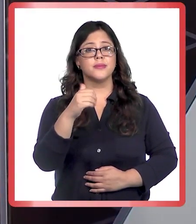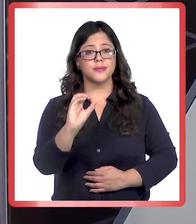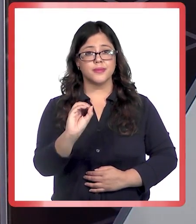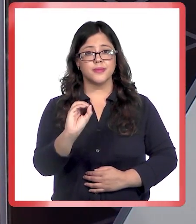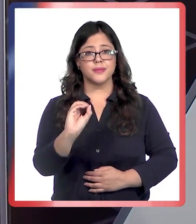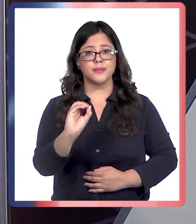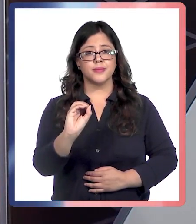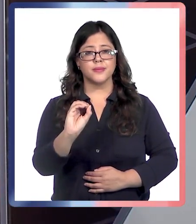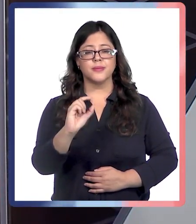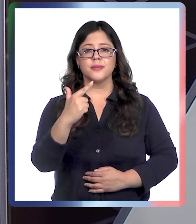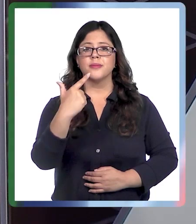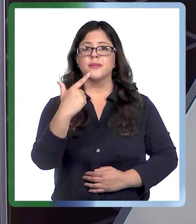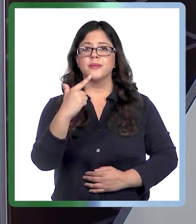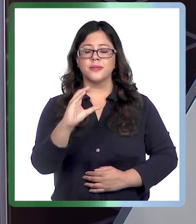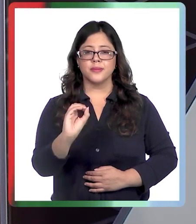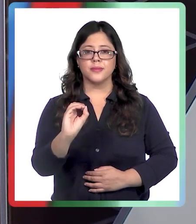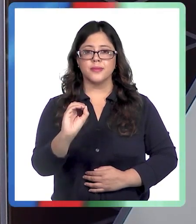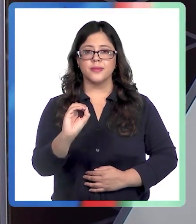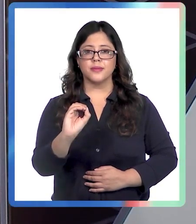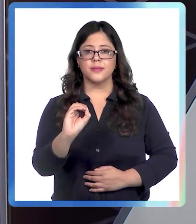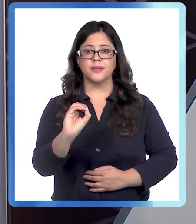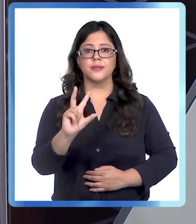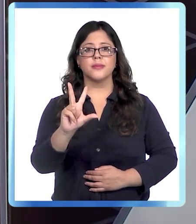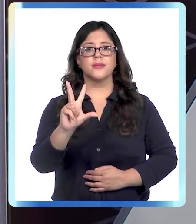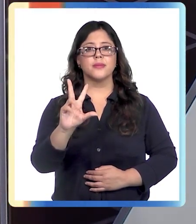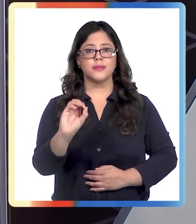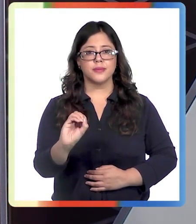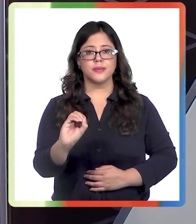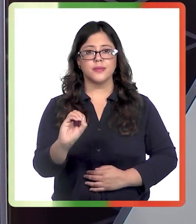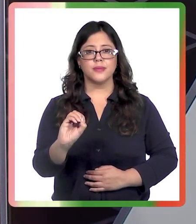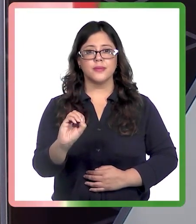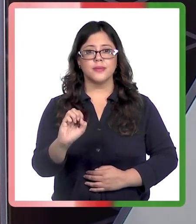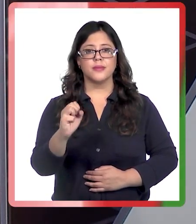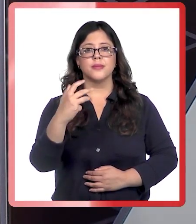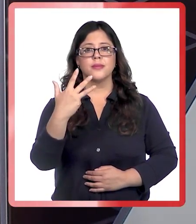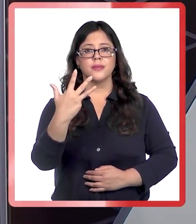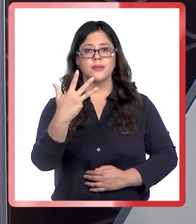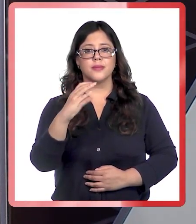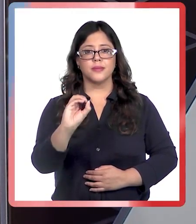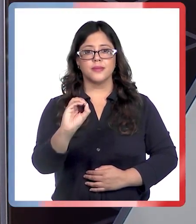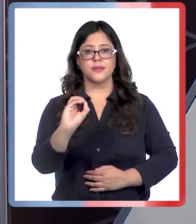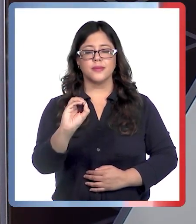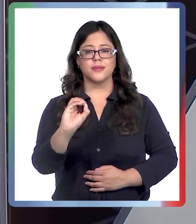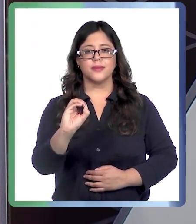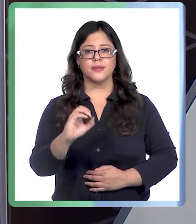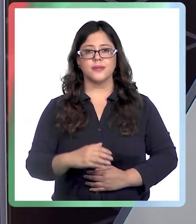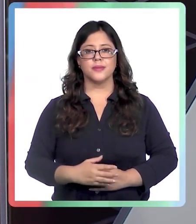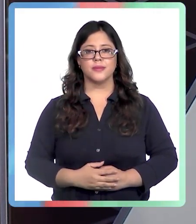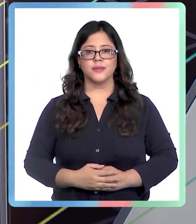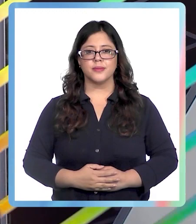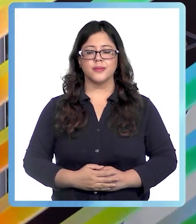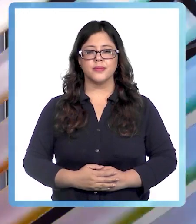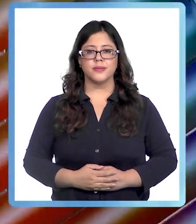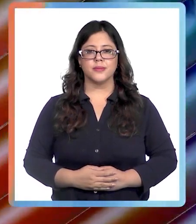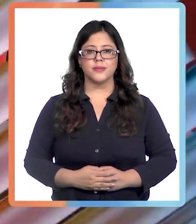60, 70. 80, 90.